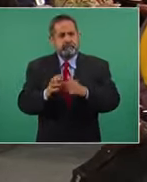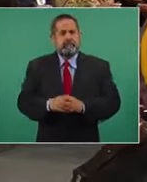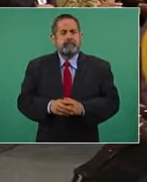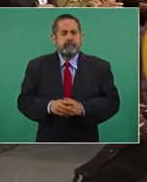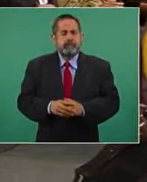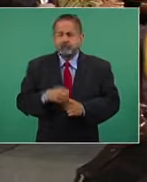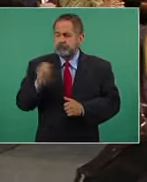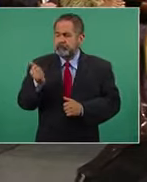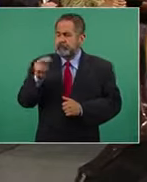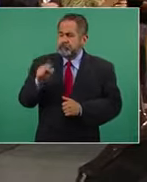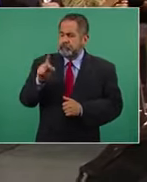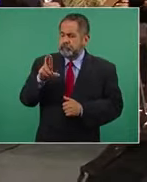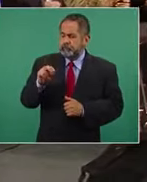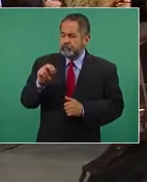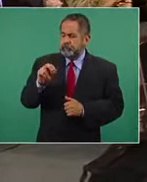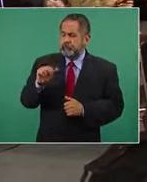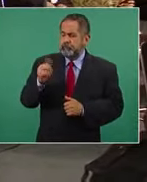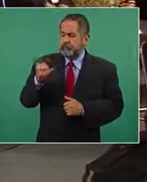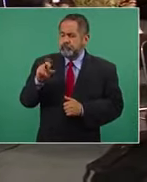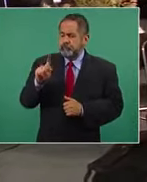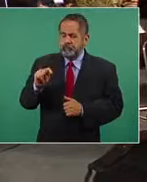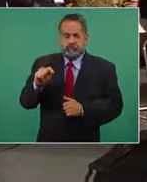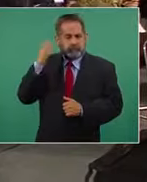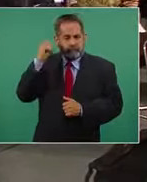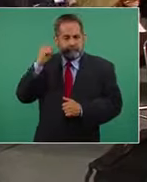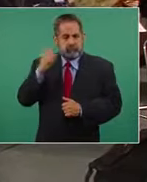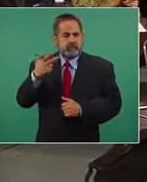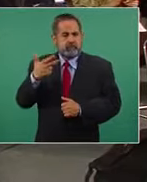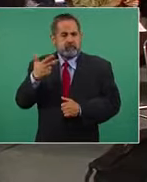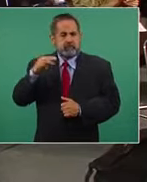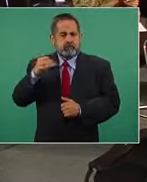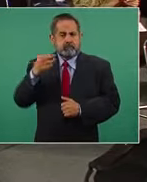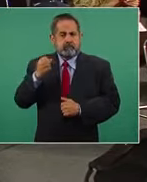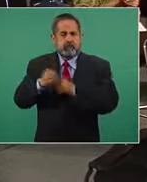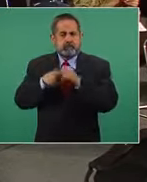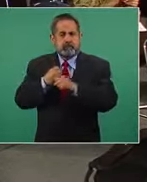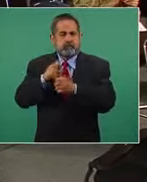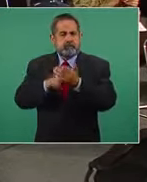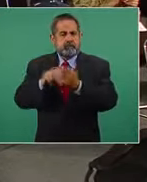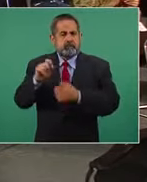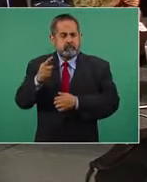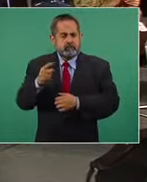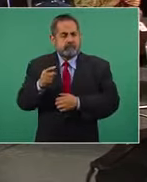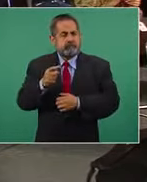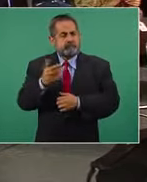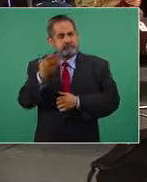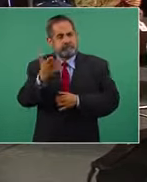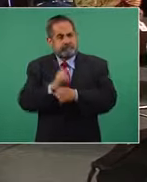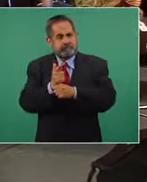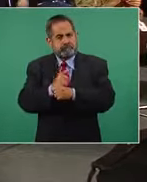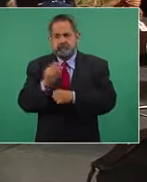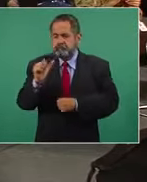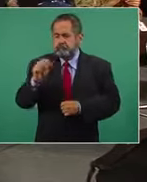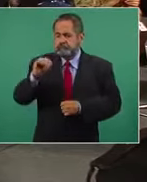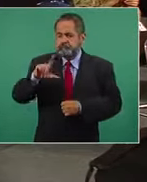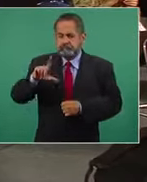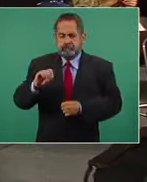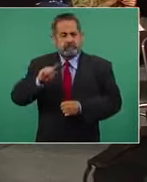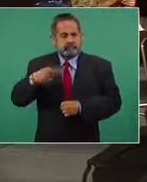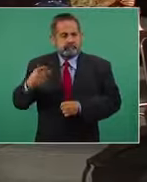San Pedro y San Pablo Ayutla Mije, Oaxaca, 8 de mayo de 2021, licenciado Andrés Manuel López Obrador,